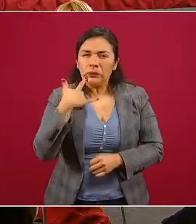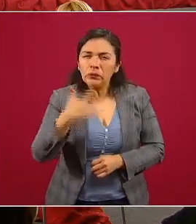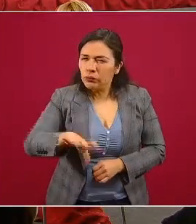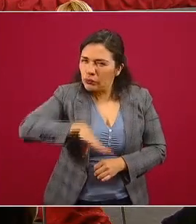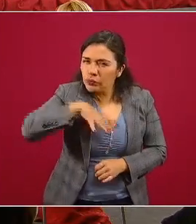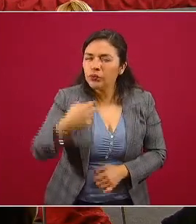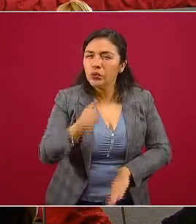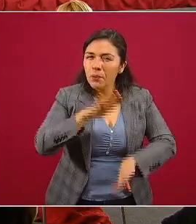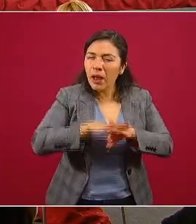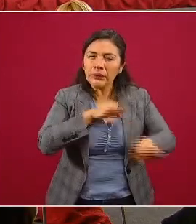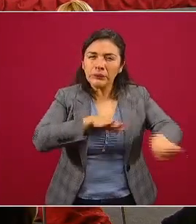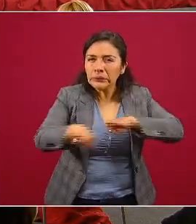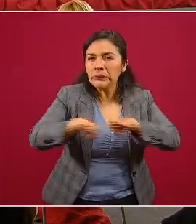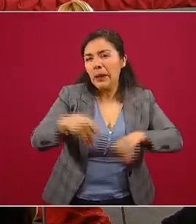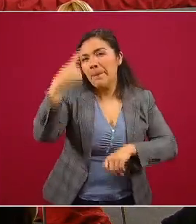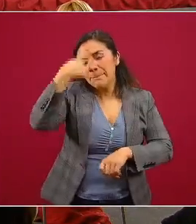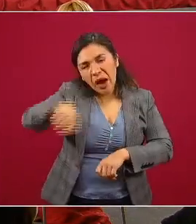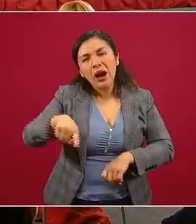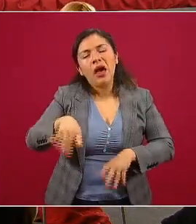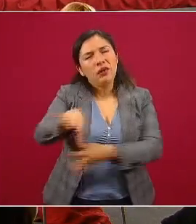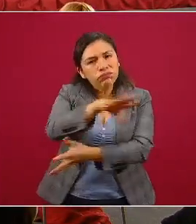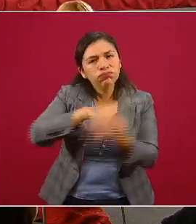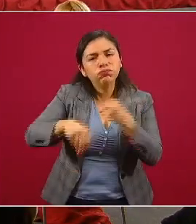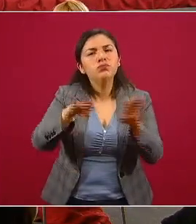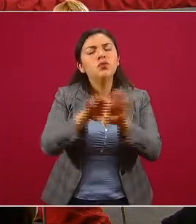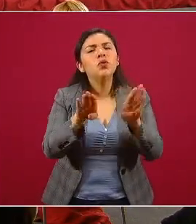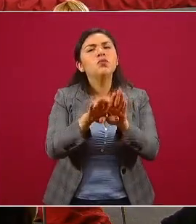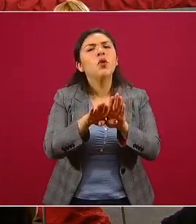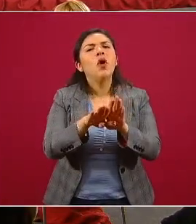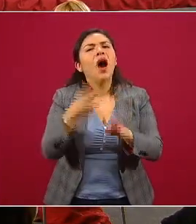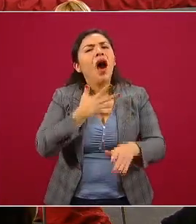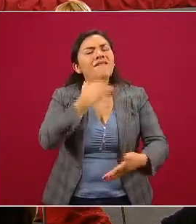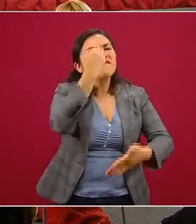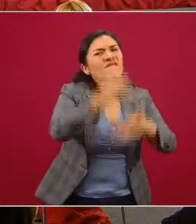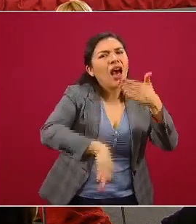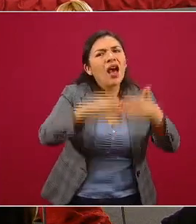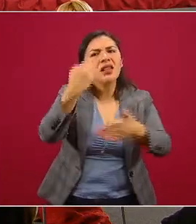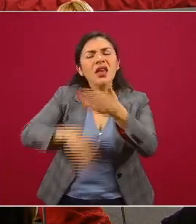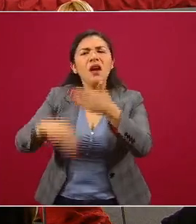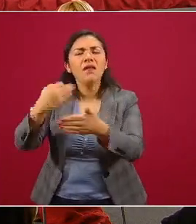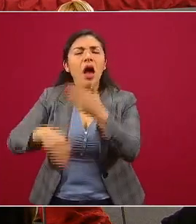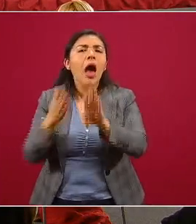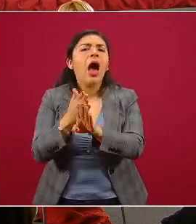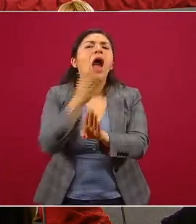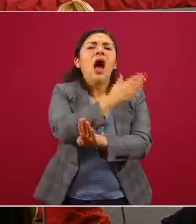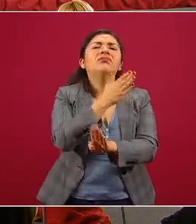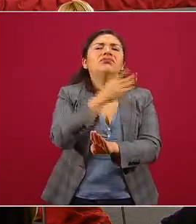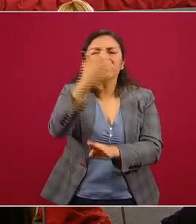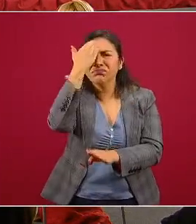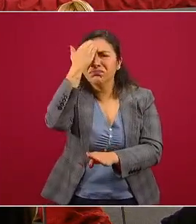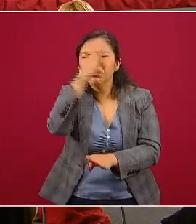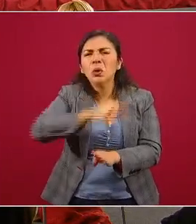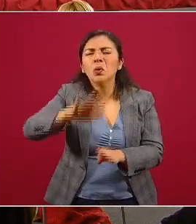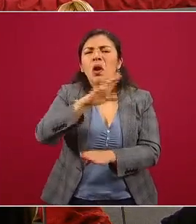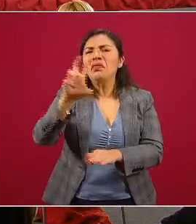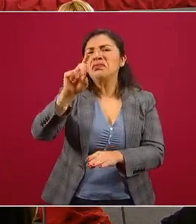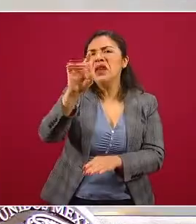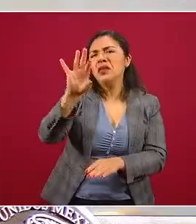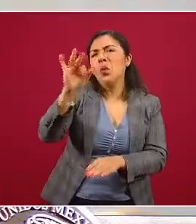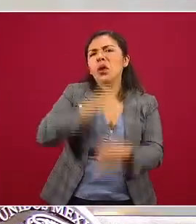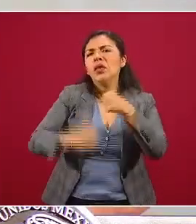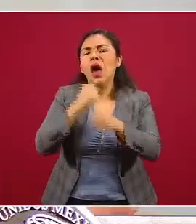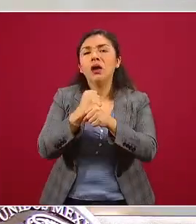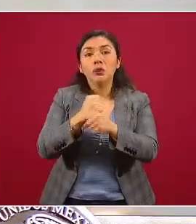grande por suplir las limitaciones, las deficiencias de un sistema de salud que desde hace 30 o 40